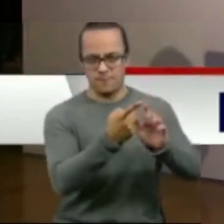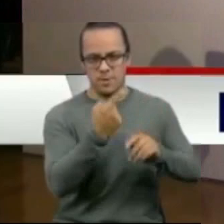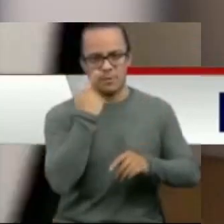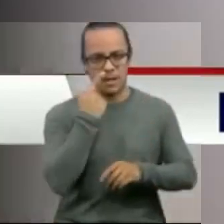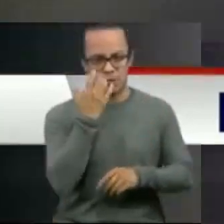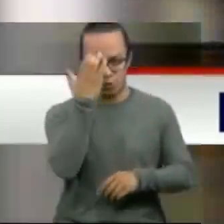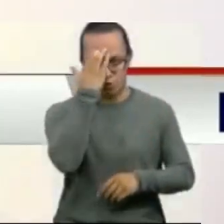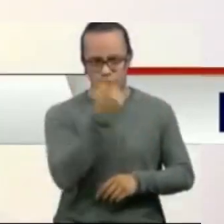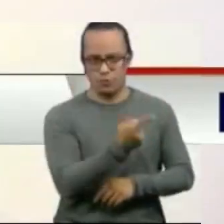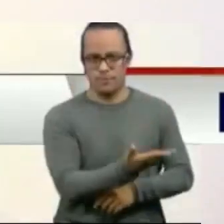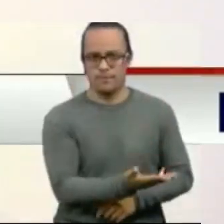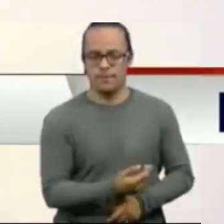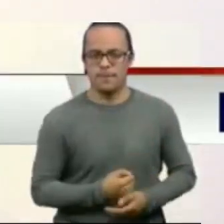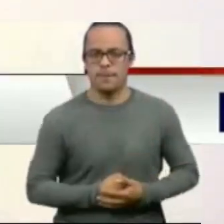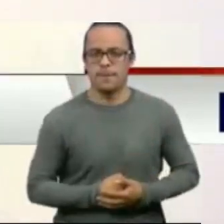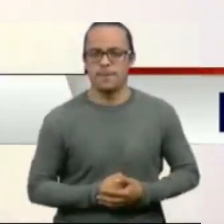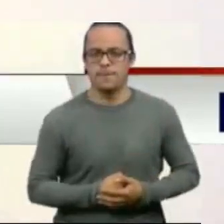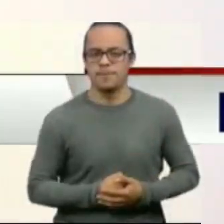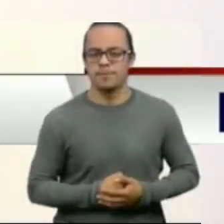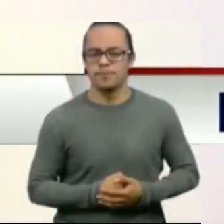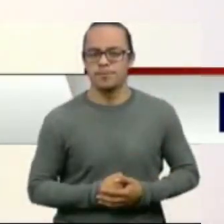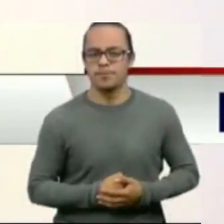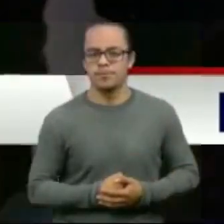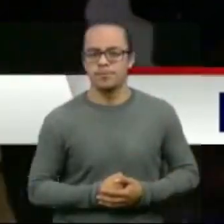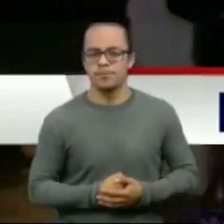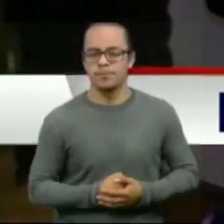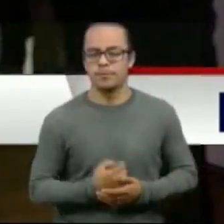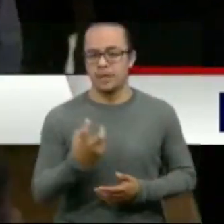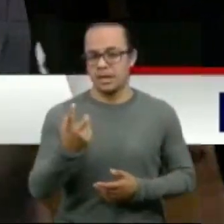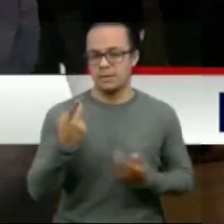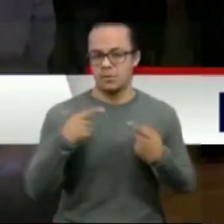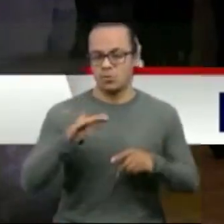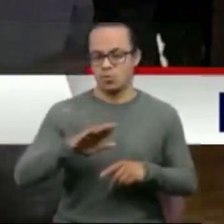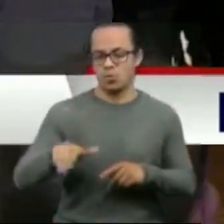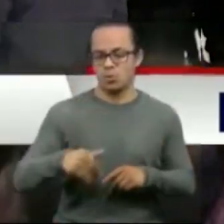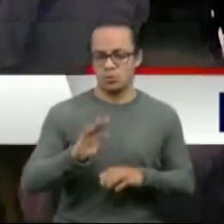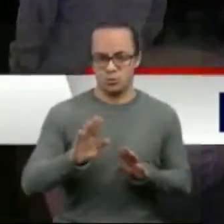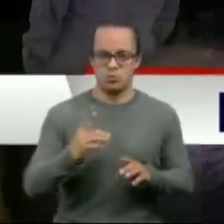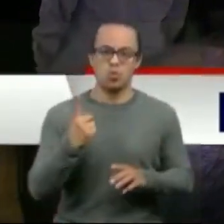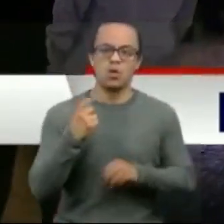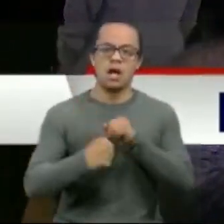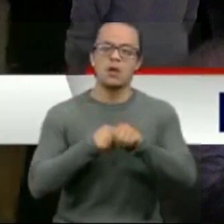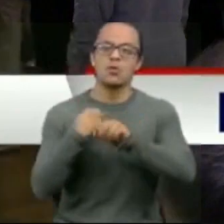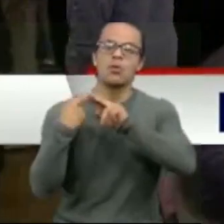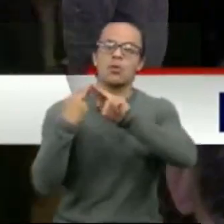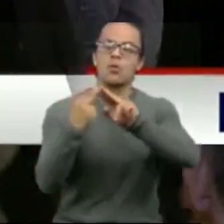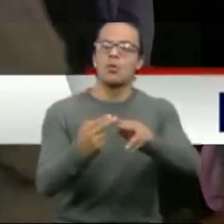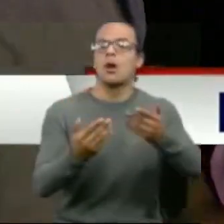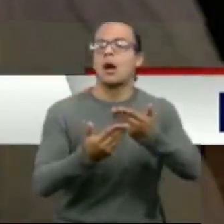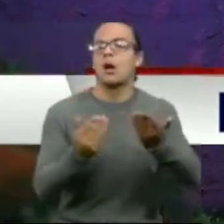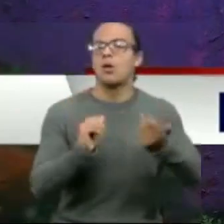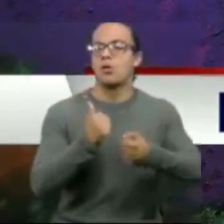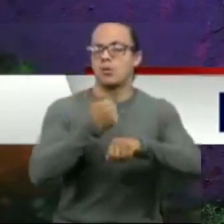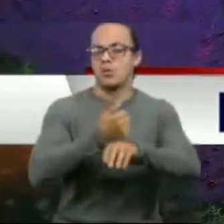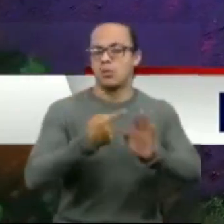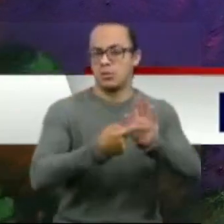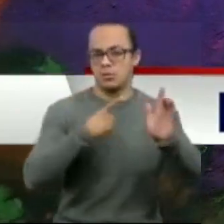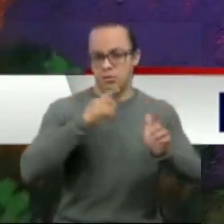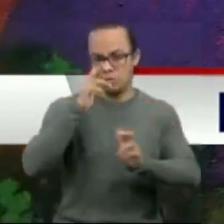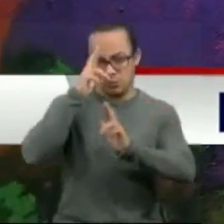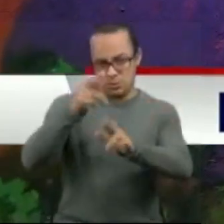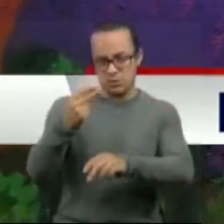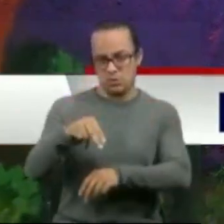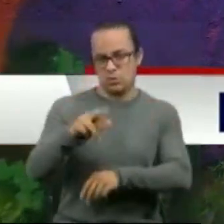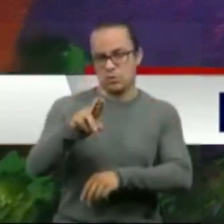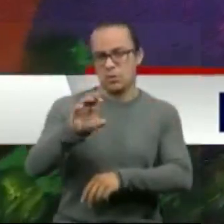trata. Como homenaje a un año de lamentable fallecimiento del artista plástico michoacano Rodrigo Pimentel, quien tras pasar a